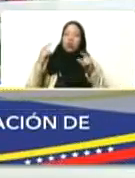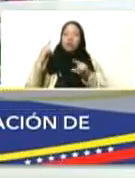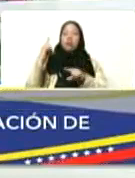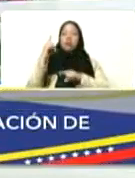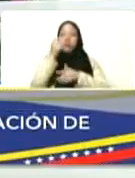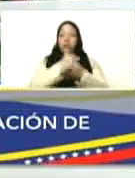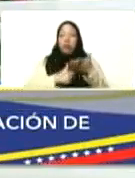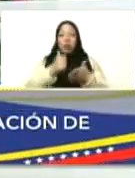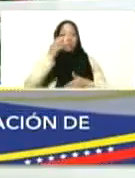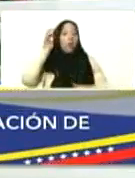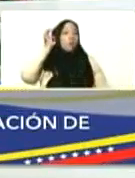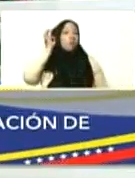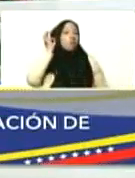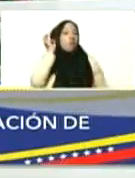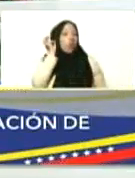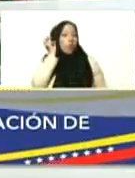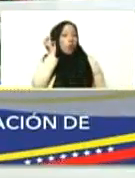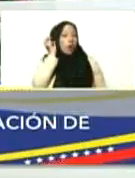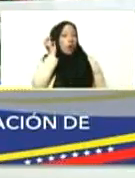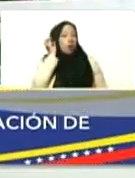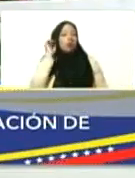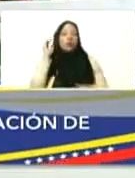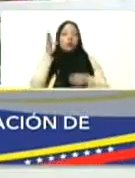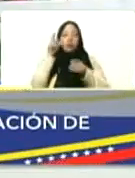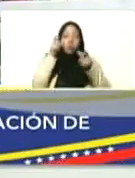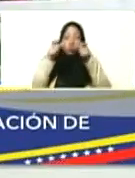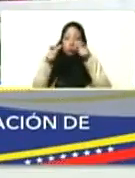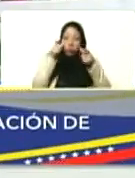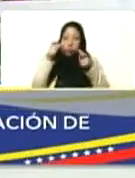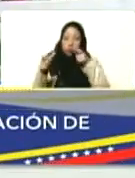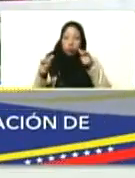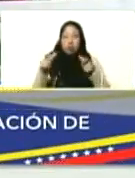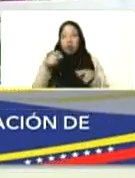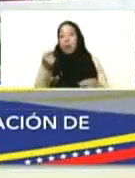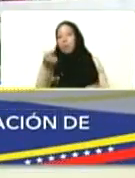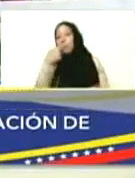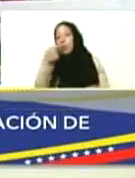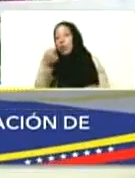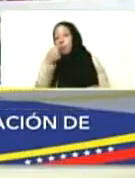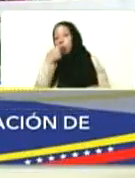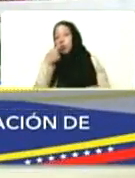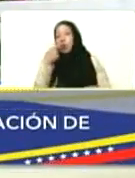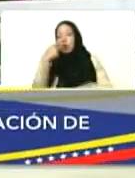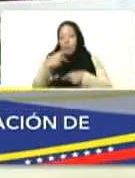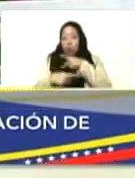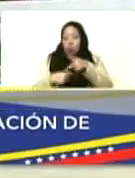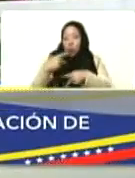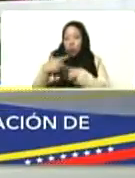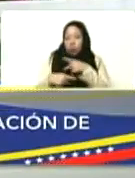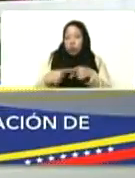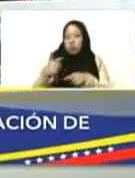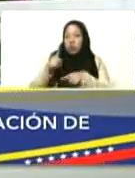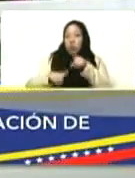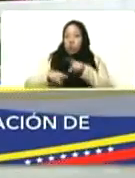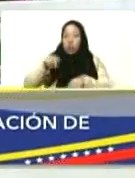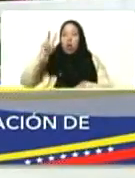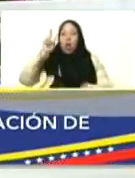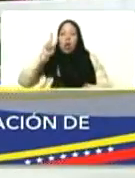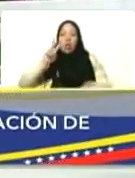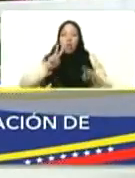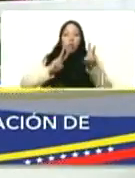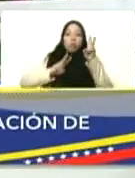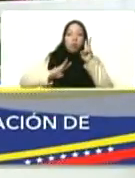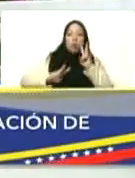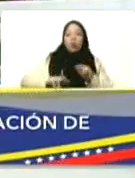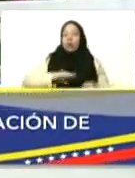Farmamujer, destinada a asegurar el acceso a los medicamentos y productos de higiene personal a mujeres